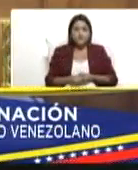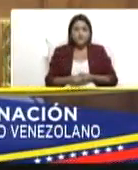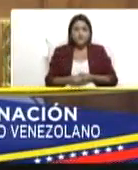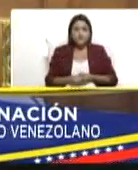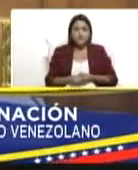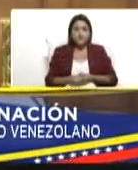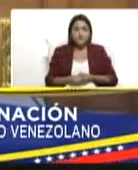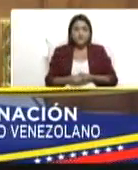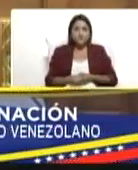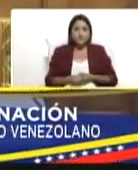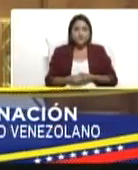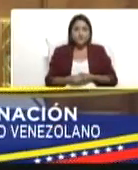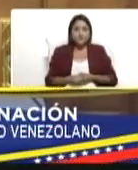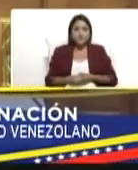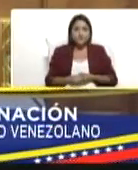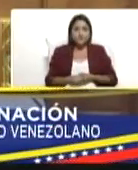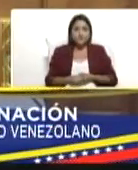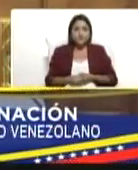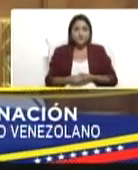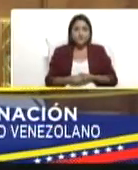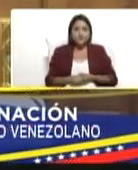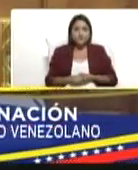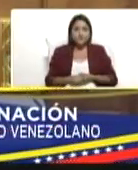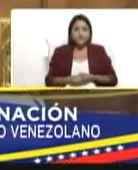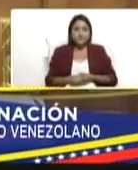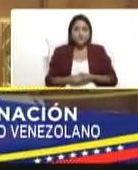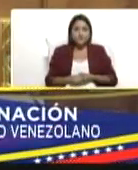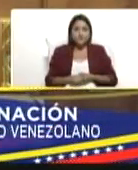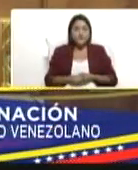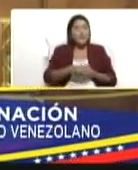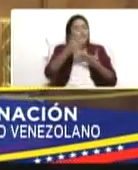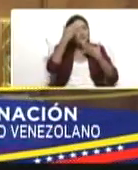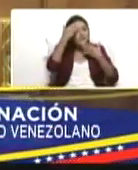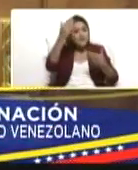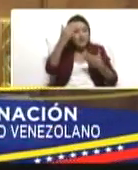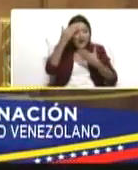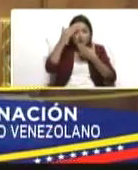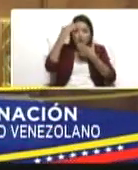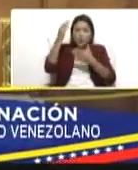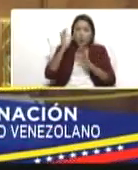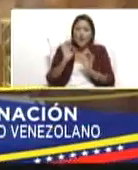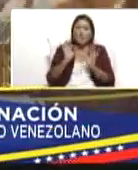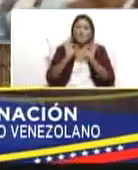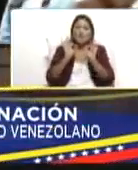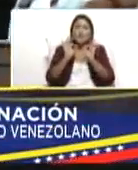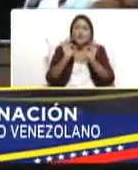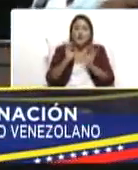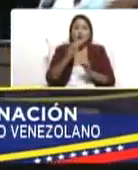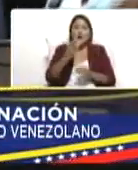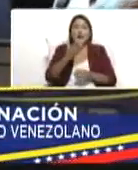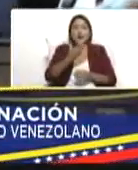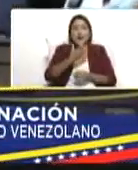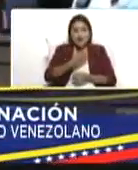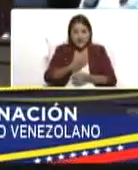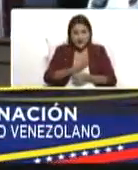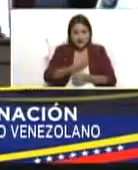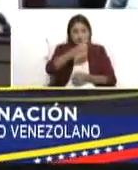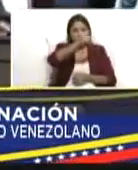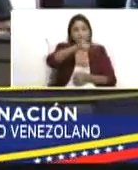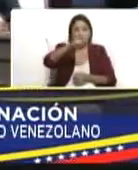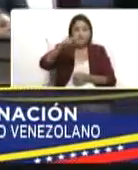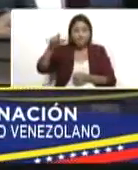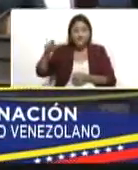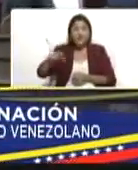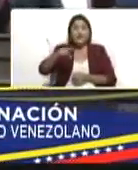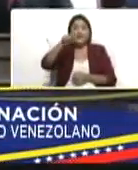municipios más grandes del país mi saludo particular a los alcaldes a la alcaldesas mi